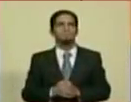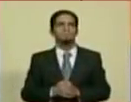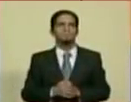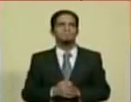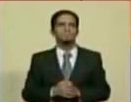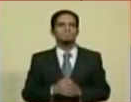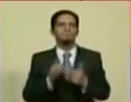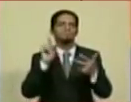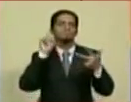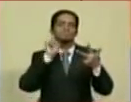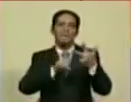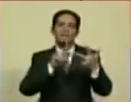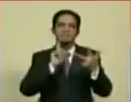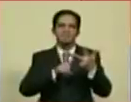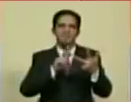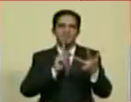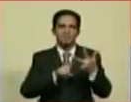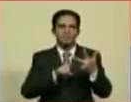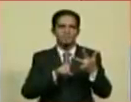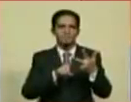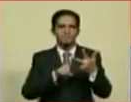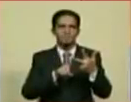Como tercera medida, en paralelo,